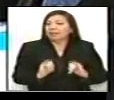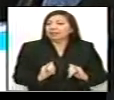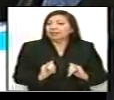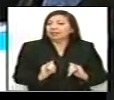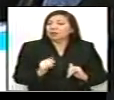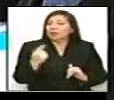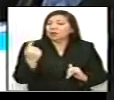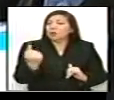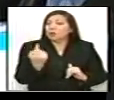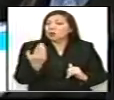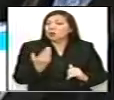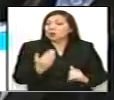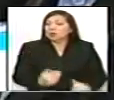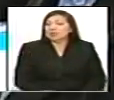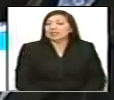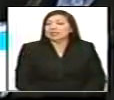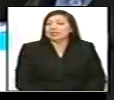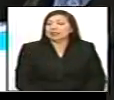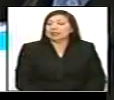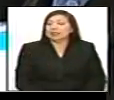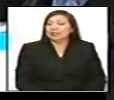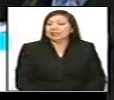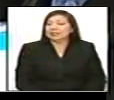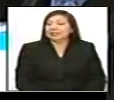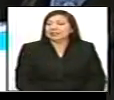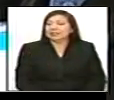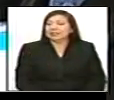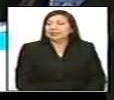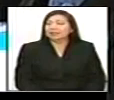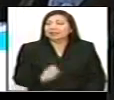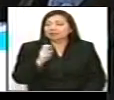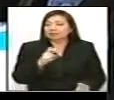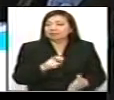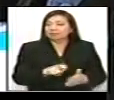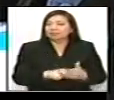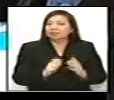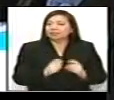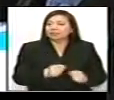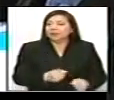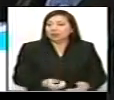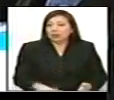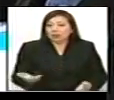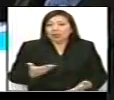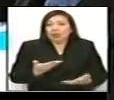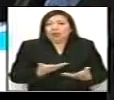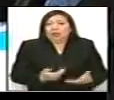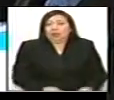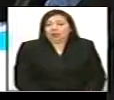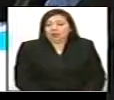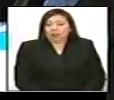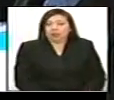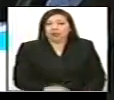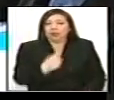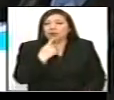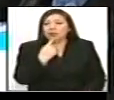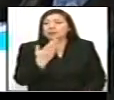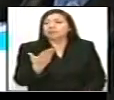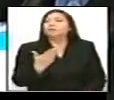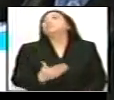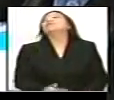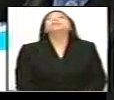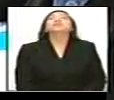estándar único en la evaluación de petitorios mineros para el otorgamiento de concesiones. Como bien se ha dicho